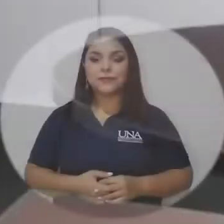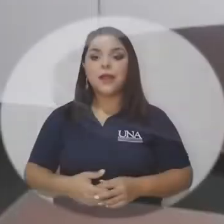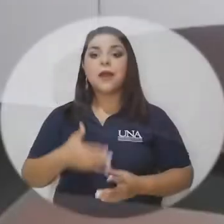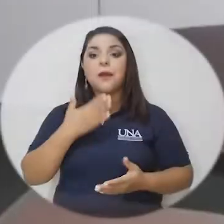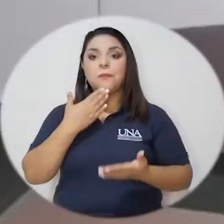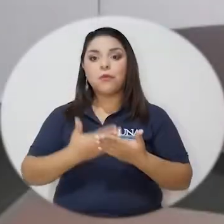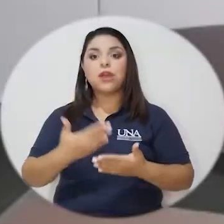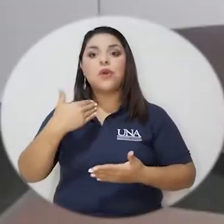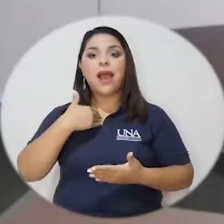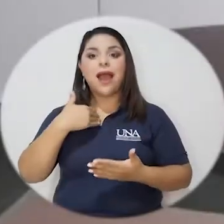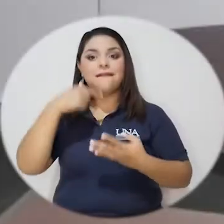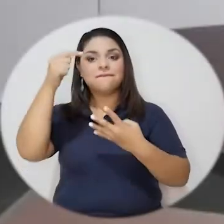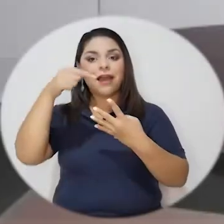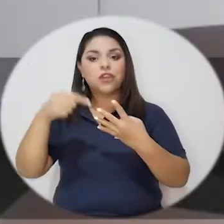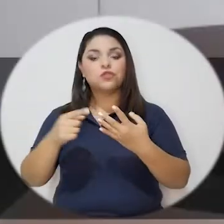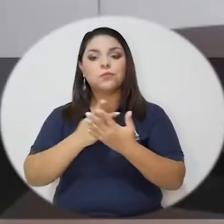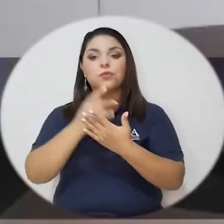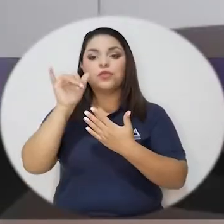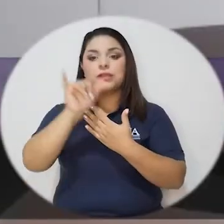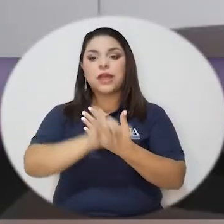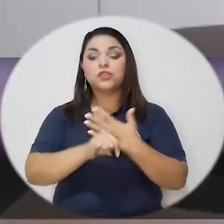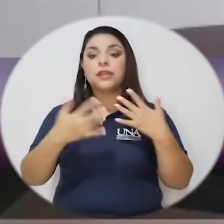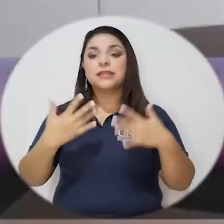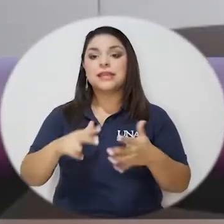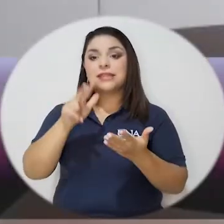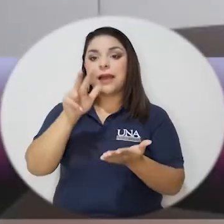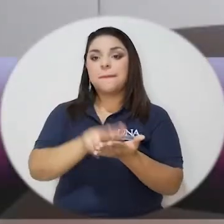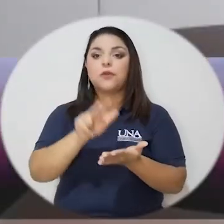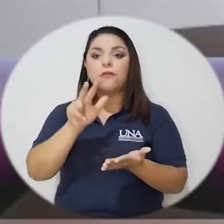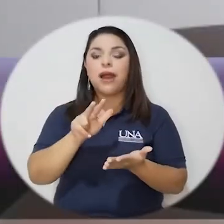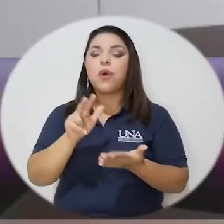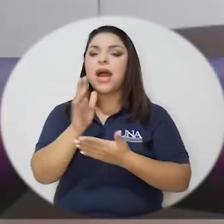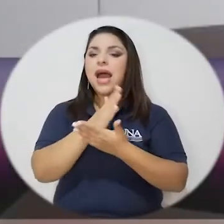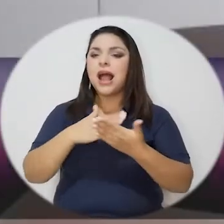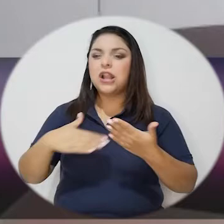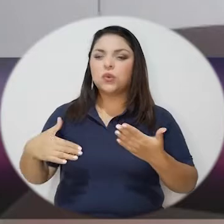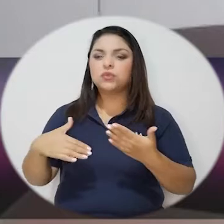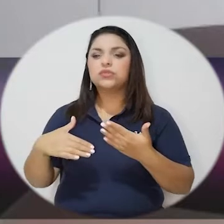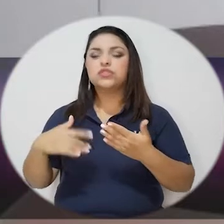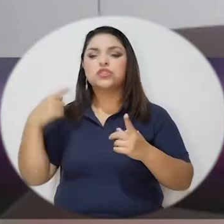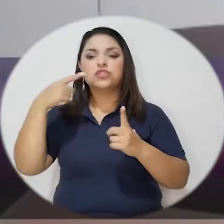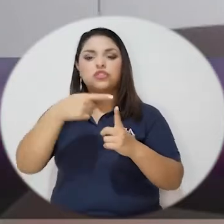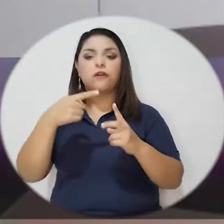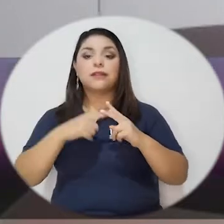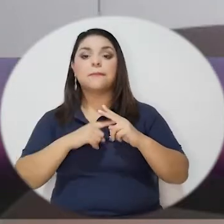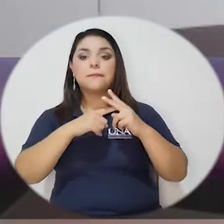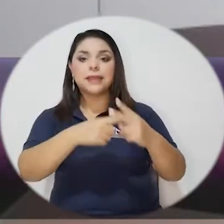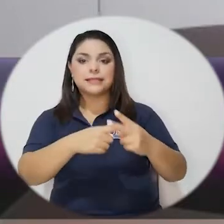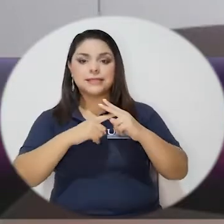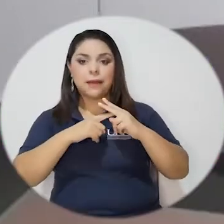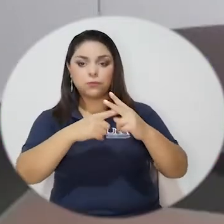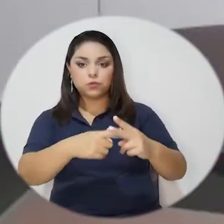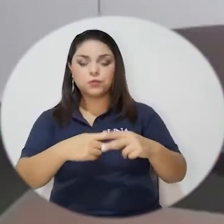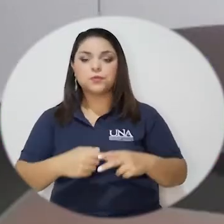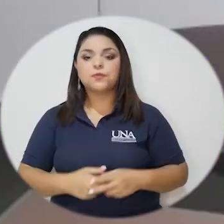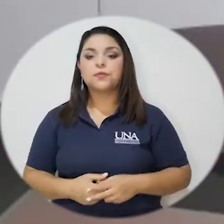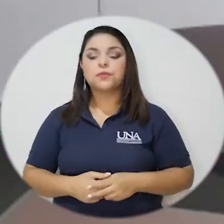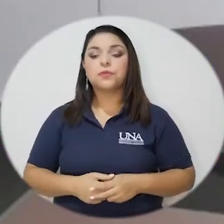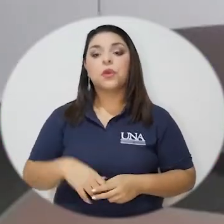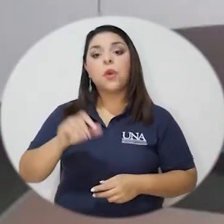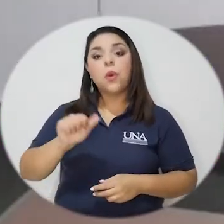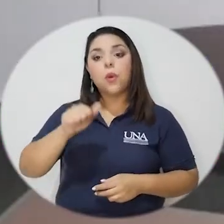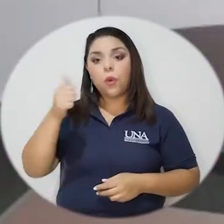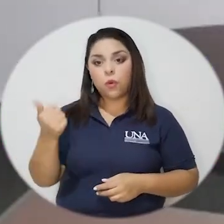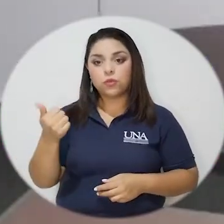Hay varios proyectos que se han aprobado. Algunos tienen que ver con préstamos,